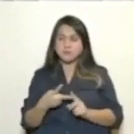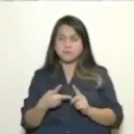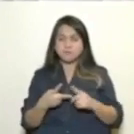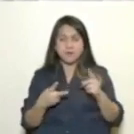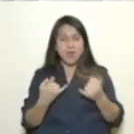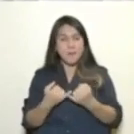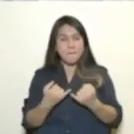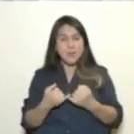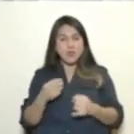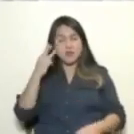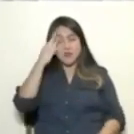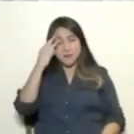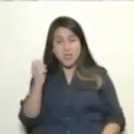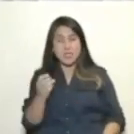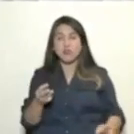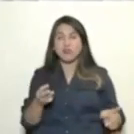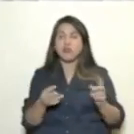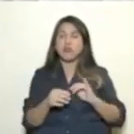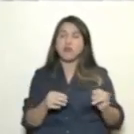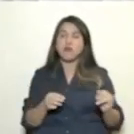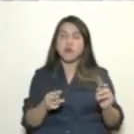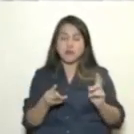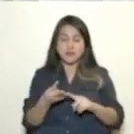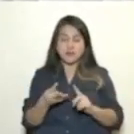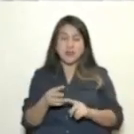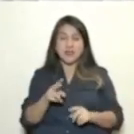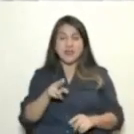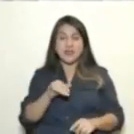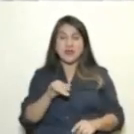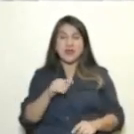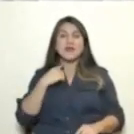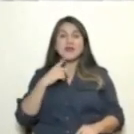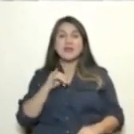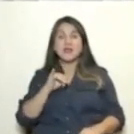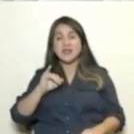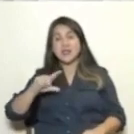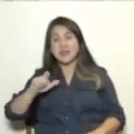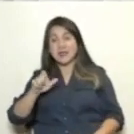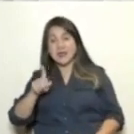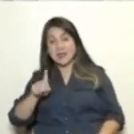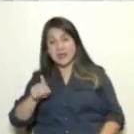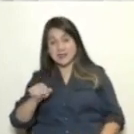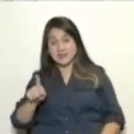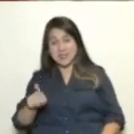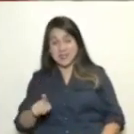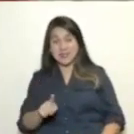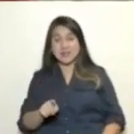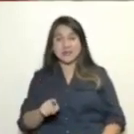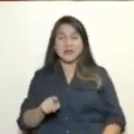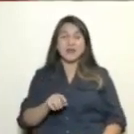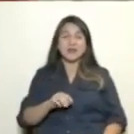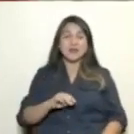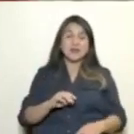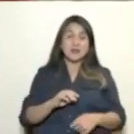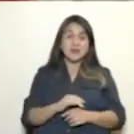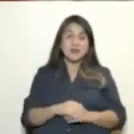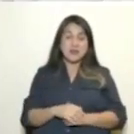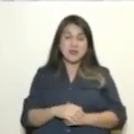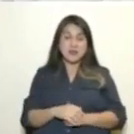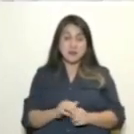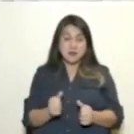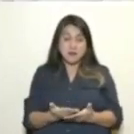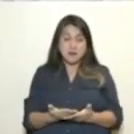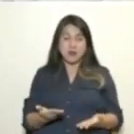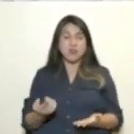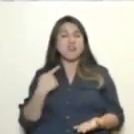el amigo mexicano, después vino Enrique Iglesias y ahora el ministro. ¿Y qué hizo Trump? Moreno. Y